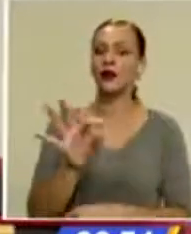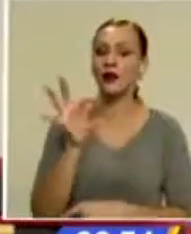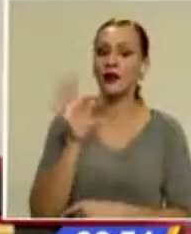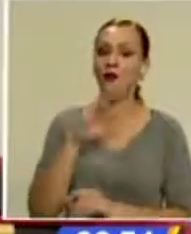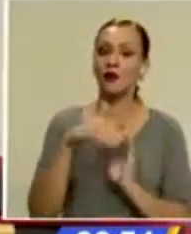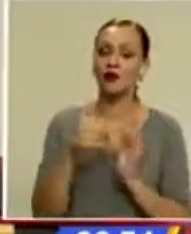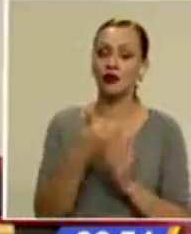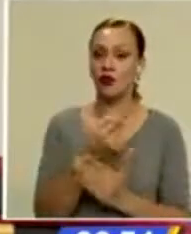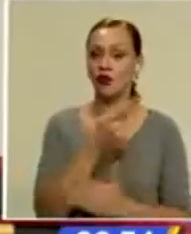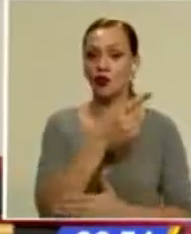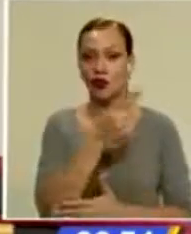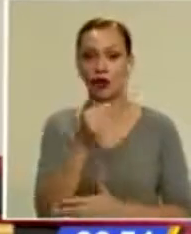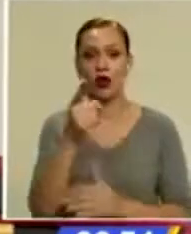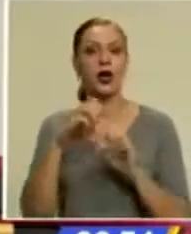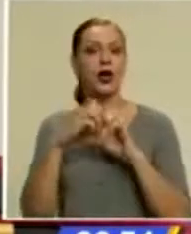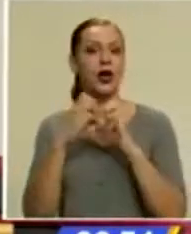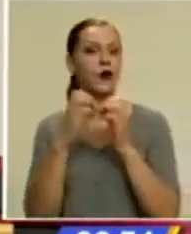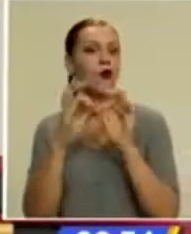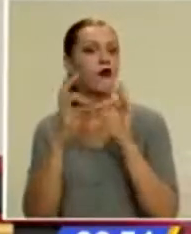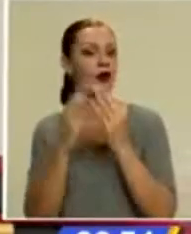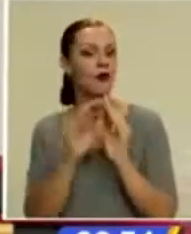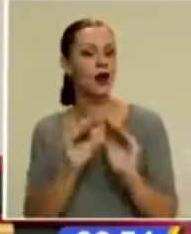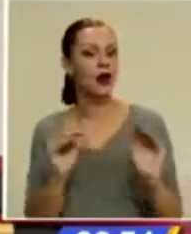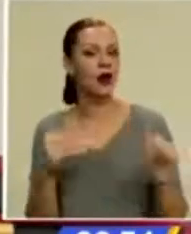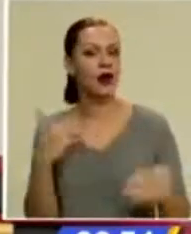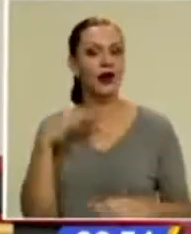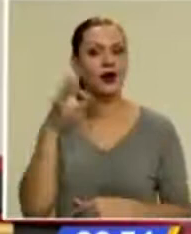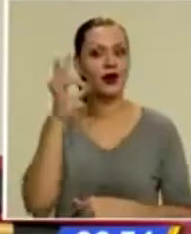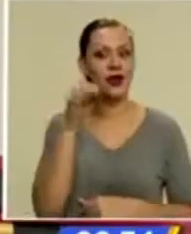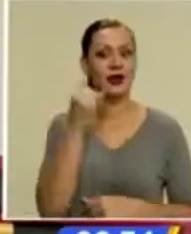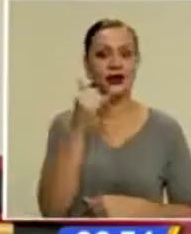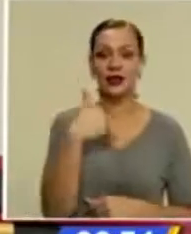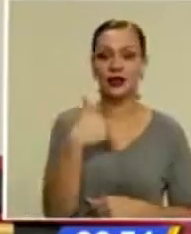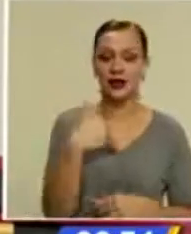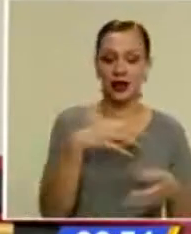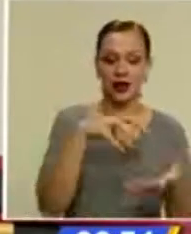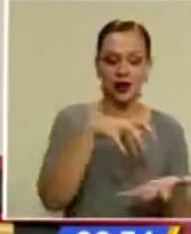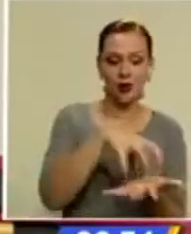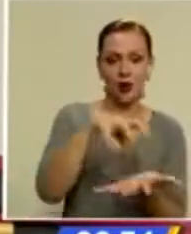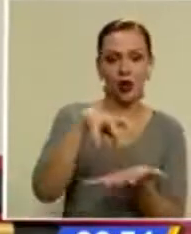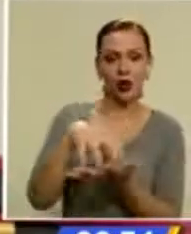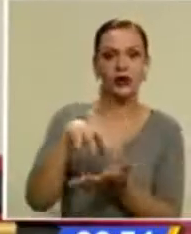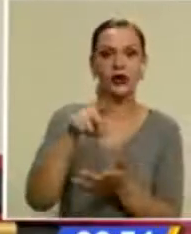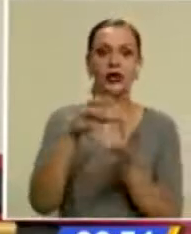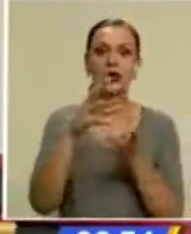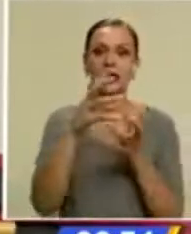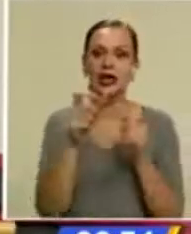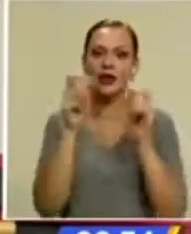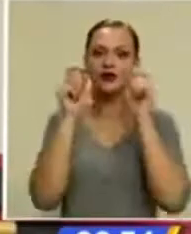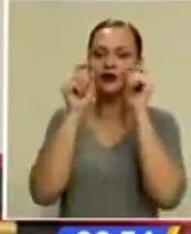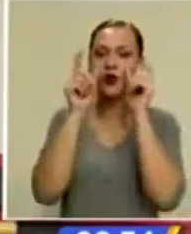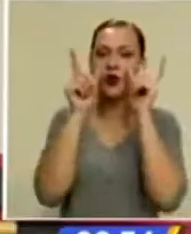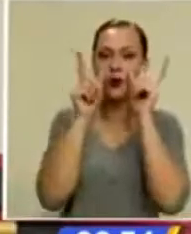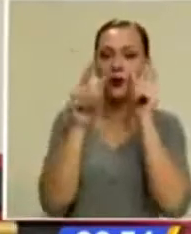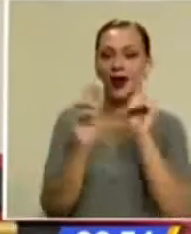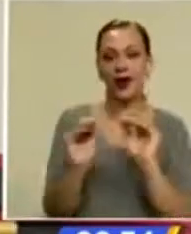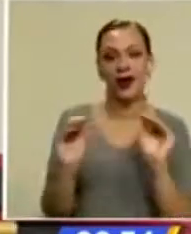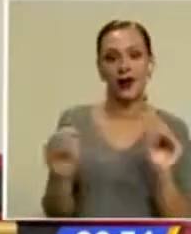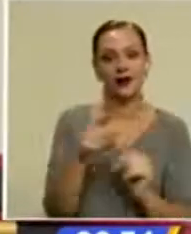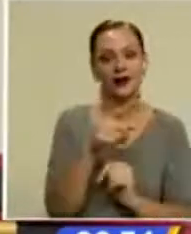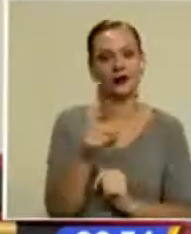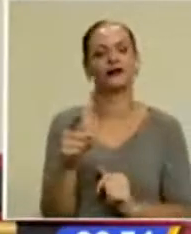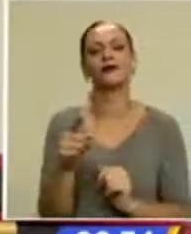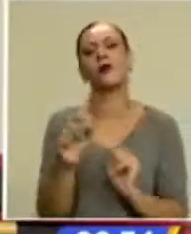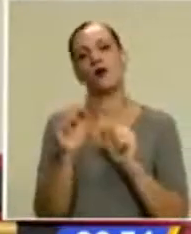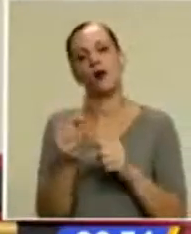a todo el equipo familiar de los niños y las niñas que si tienen moldecitos y quieren sorprender a los niños y las